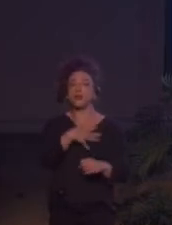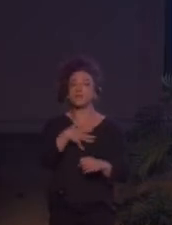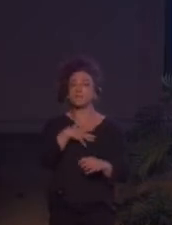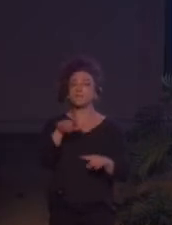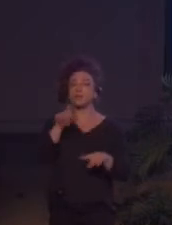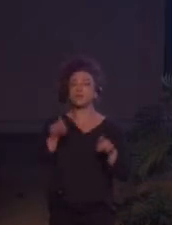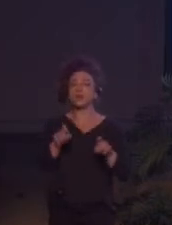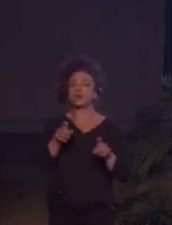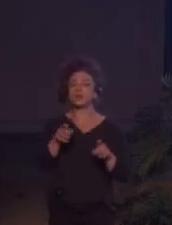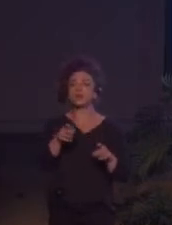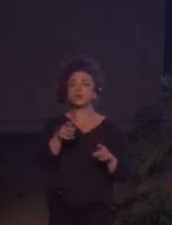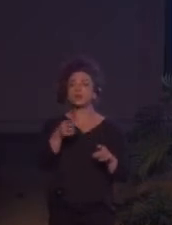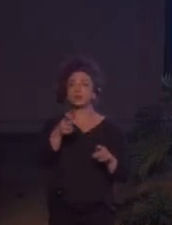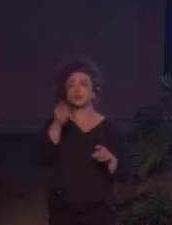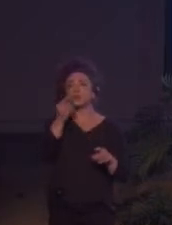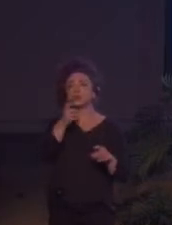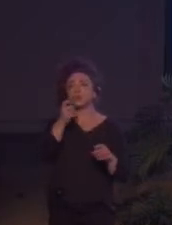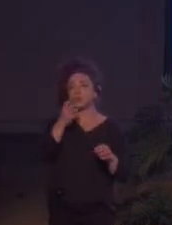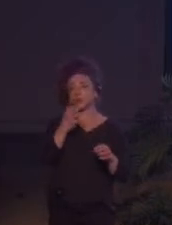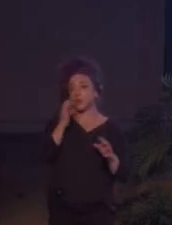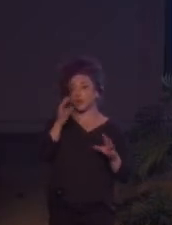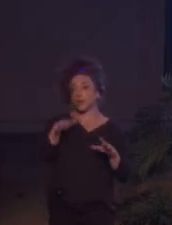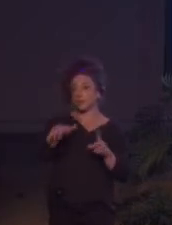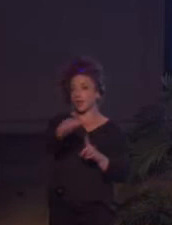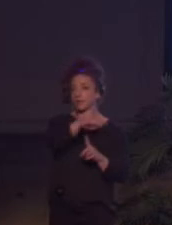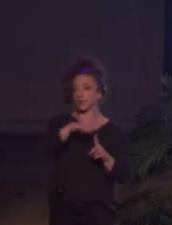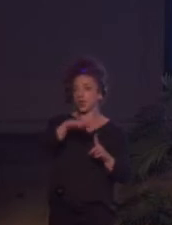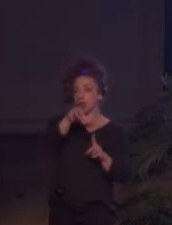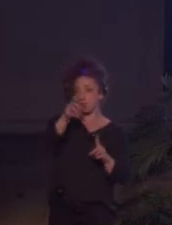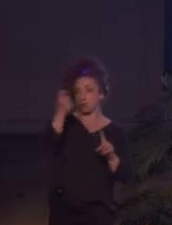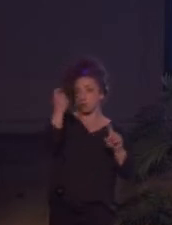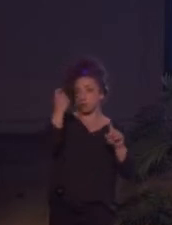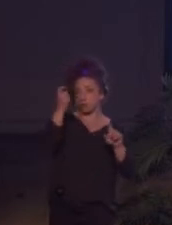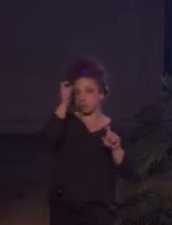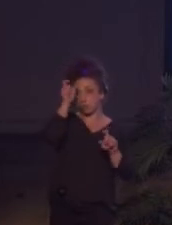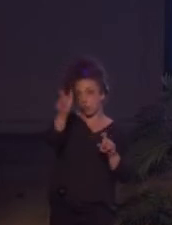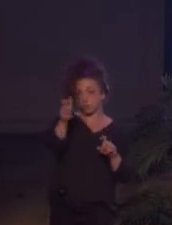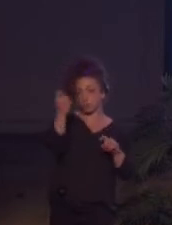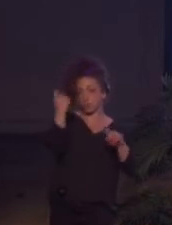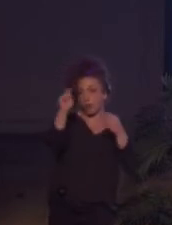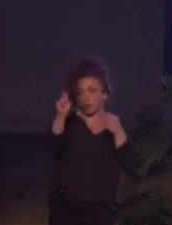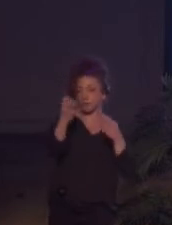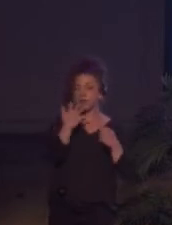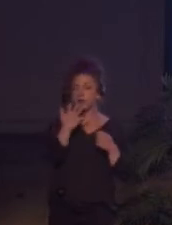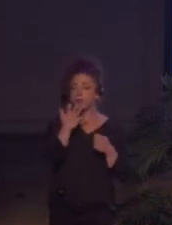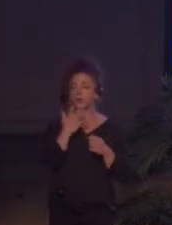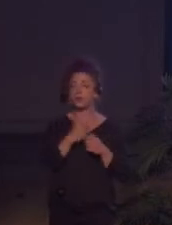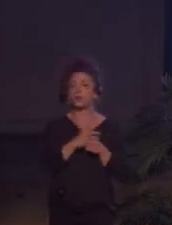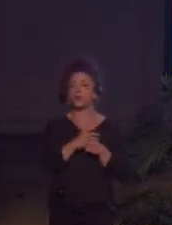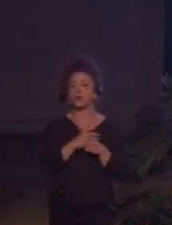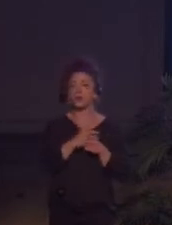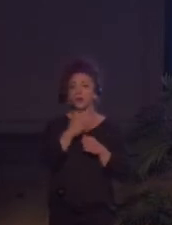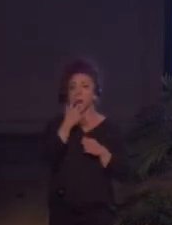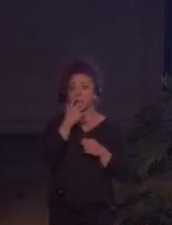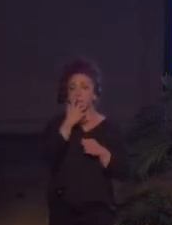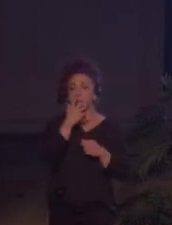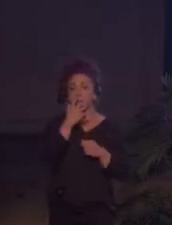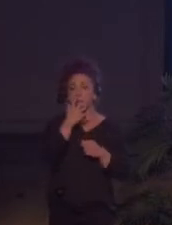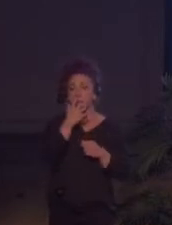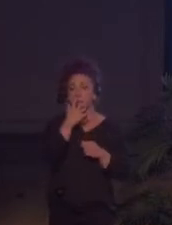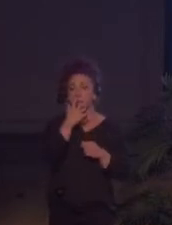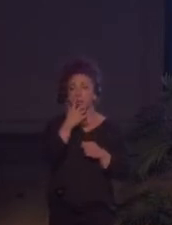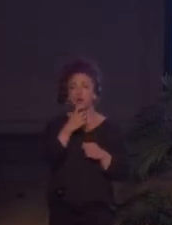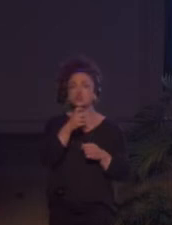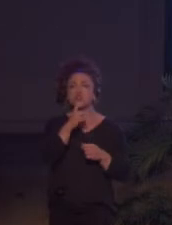llevar el antiespecismo a entornos rurales cuando son... muchas veces personas que tienen muy arraigado el tema de